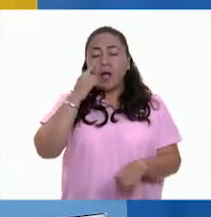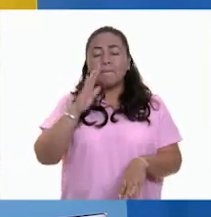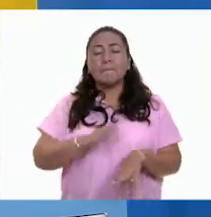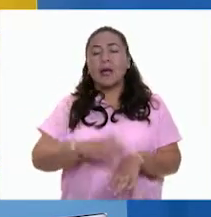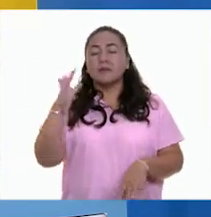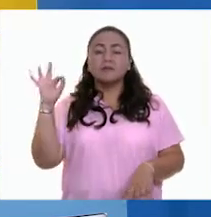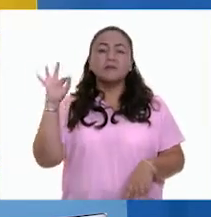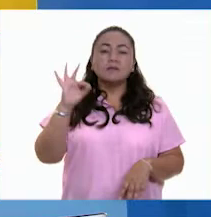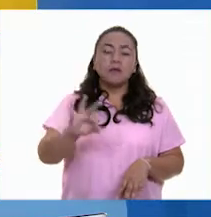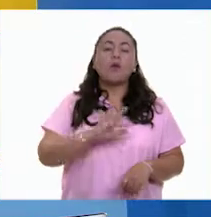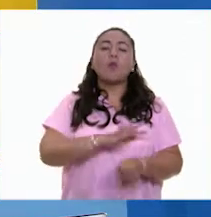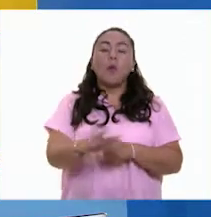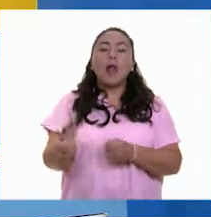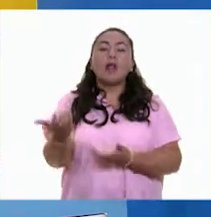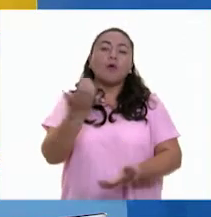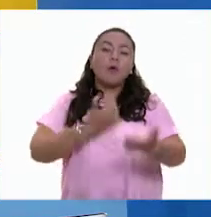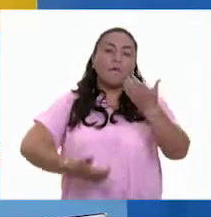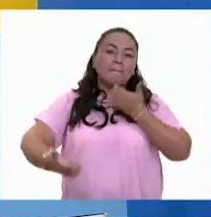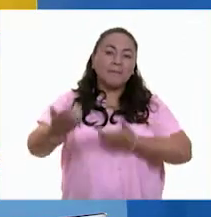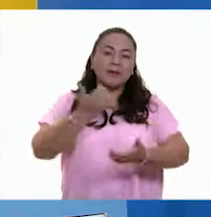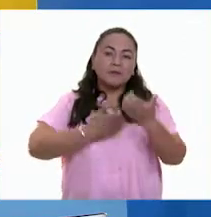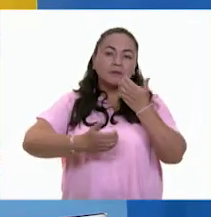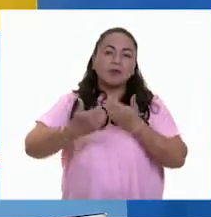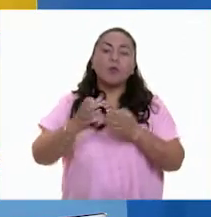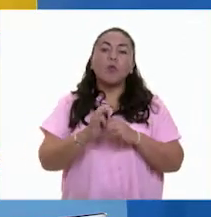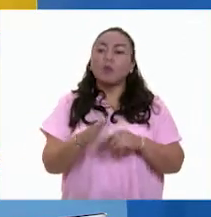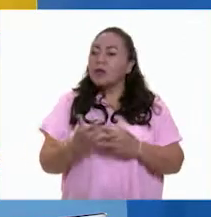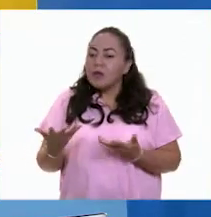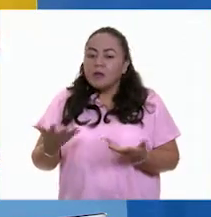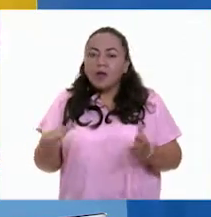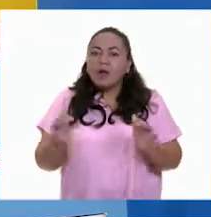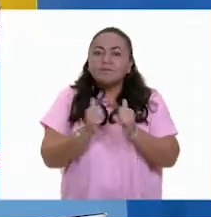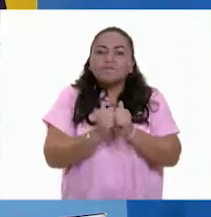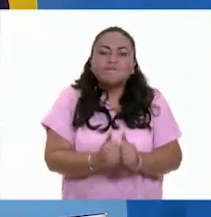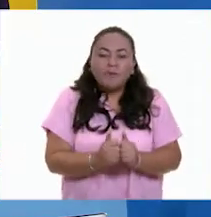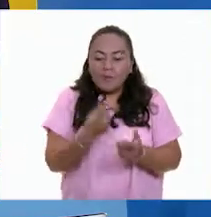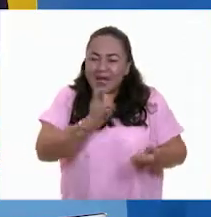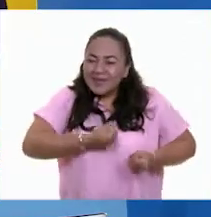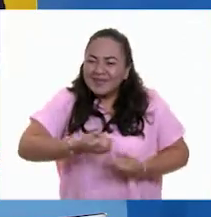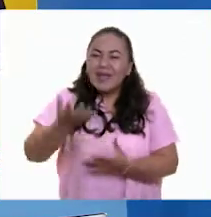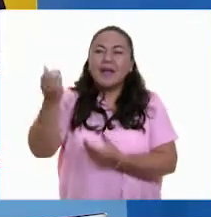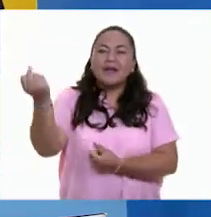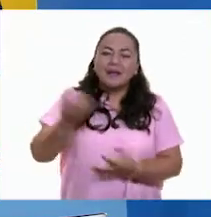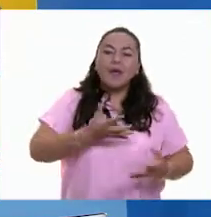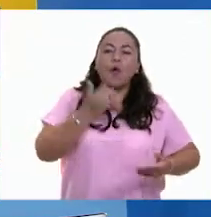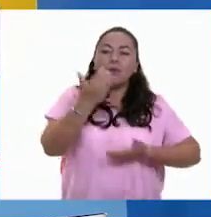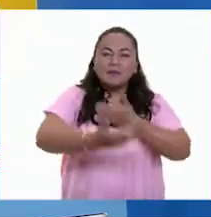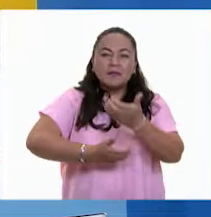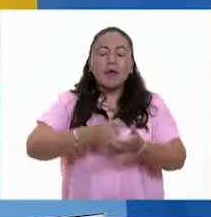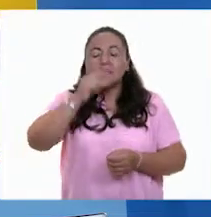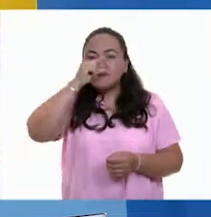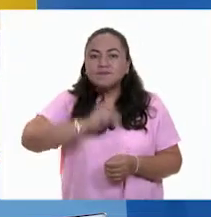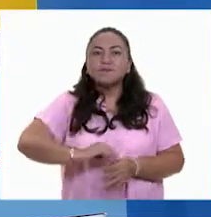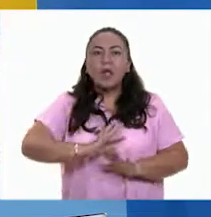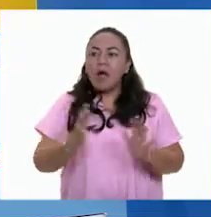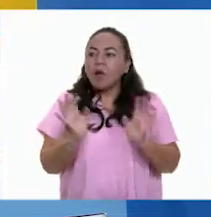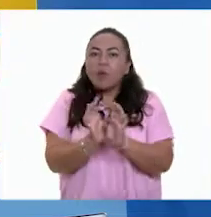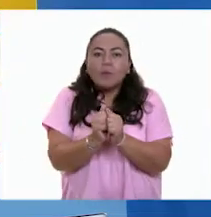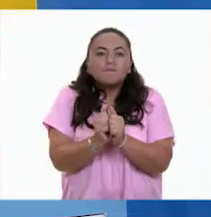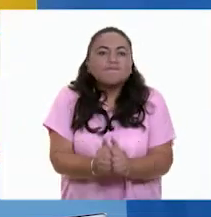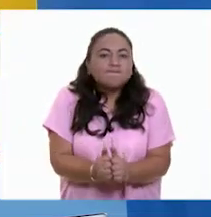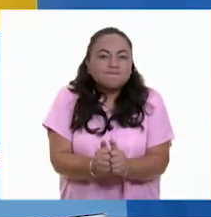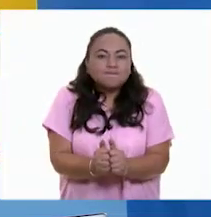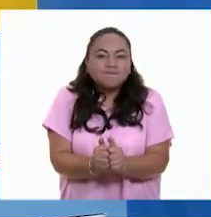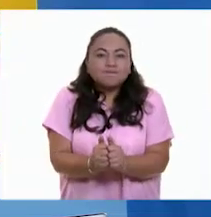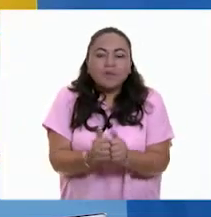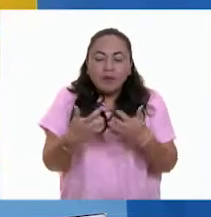más afectados es el comercio, debido a la poca movilidad de productos y servicios, explicada por la interrupción